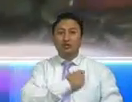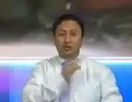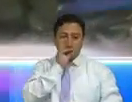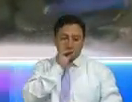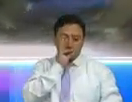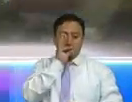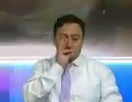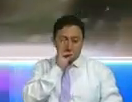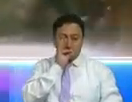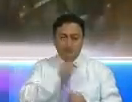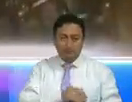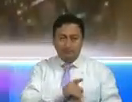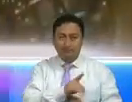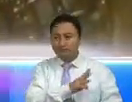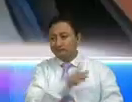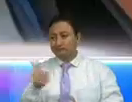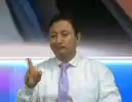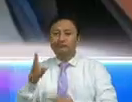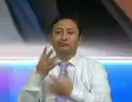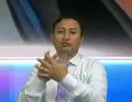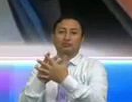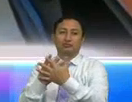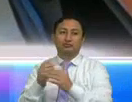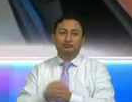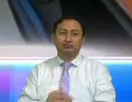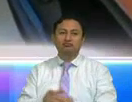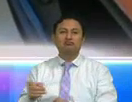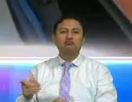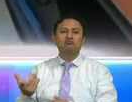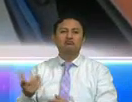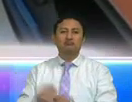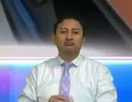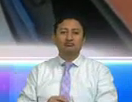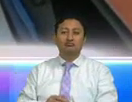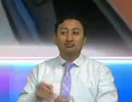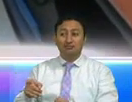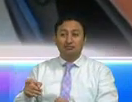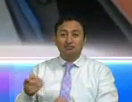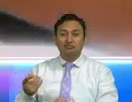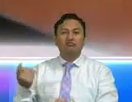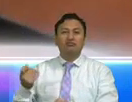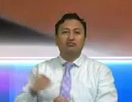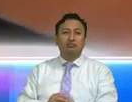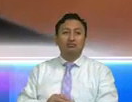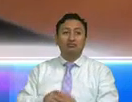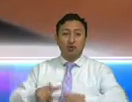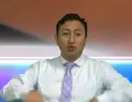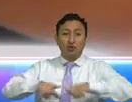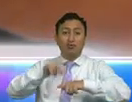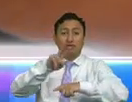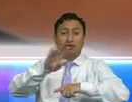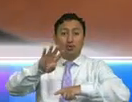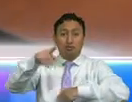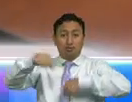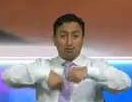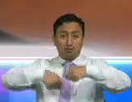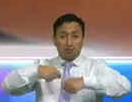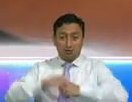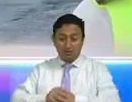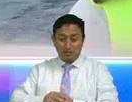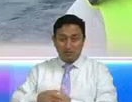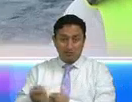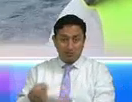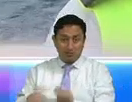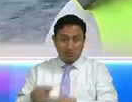hombre quedó detenido y llevado a la flagrancia asumen que la droga estaba destinada para micro expendio en el sector de la 24 de mayo y san roque